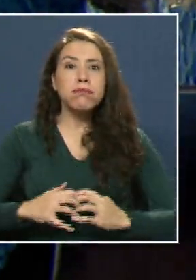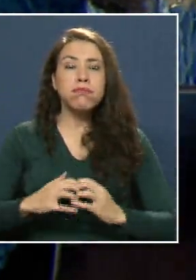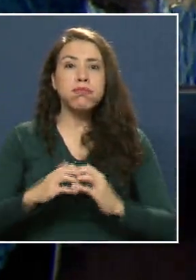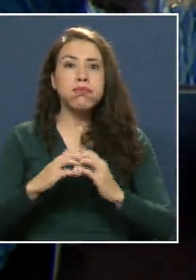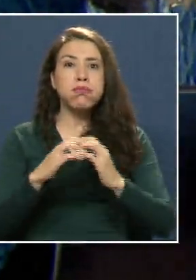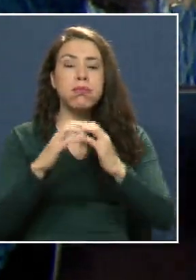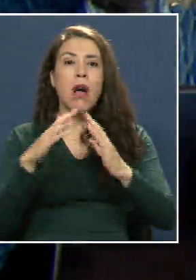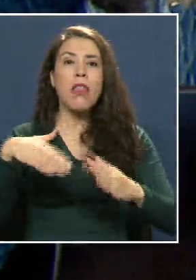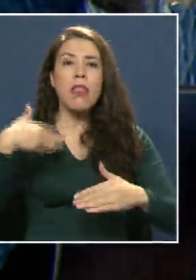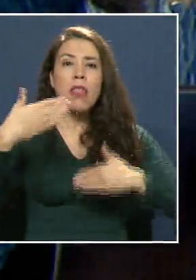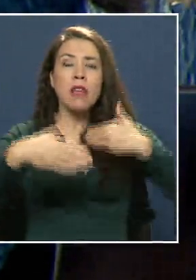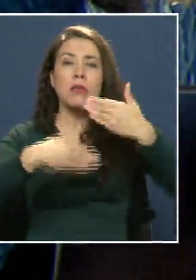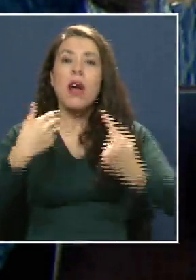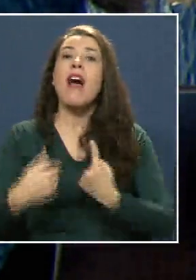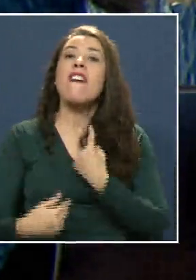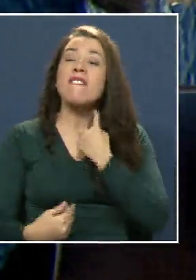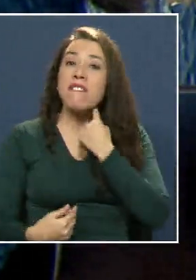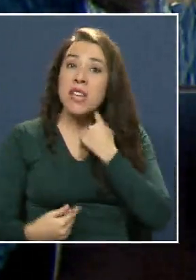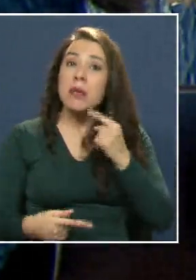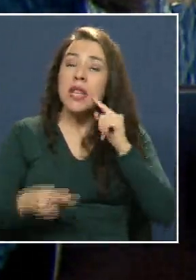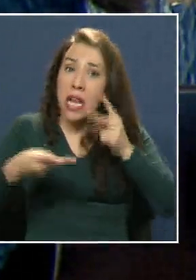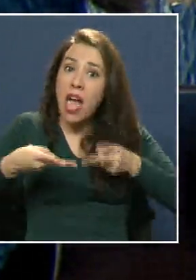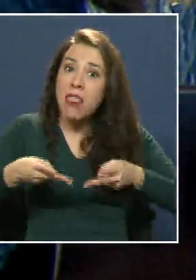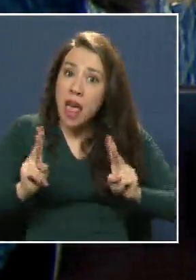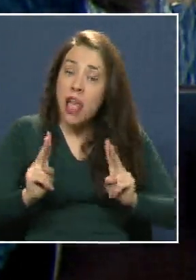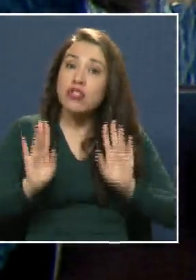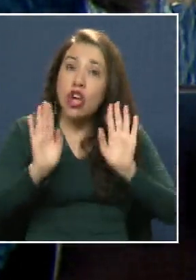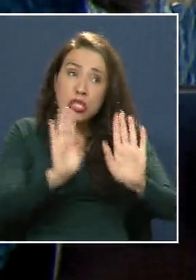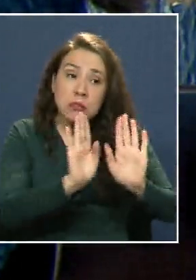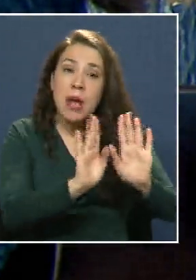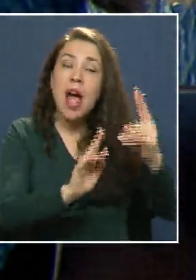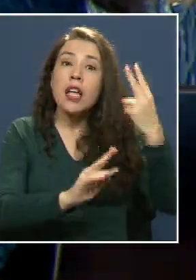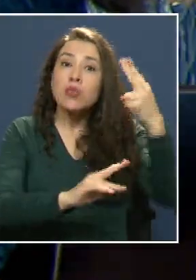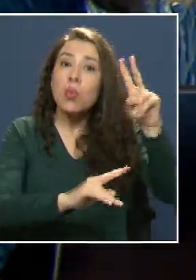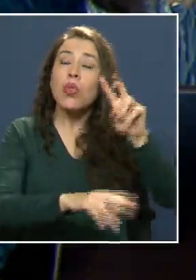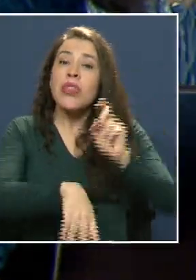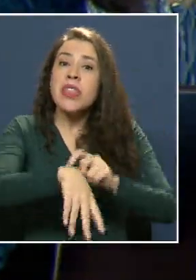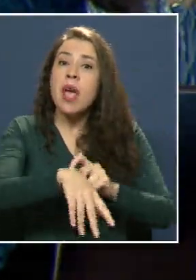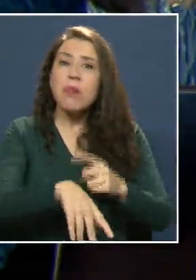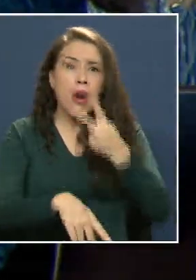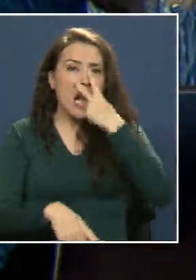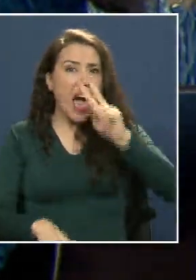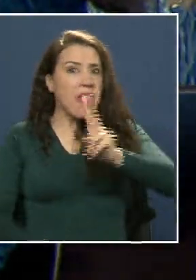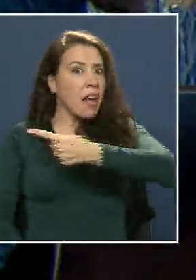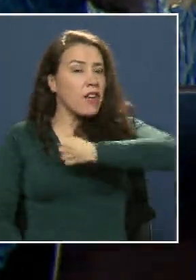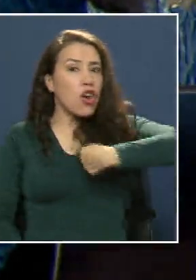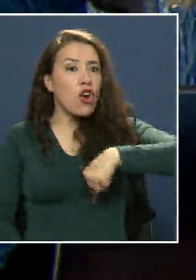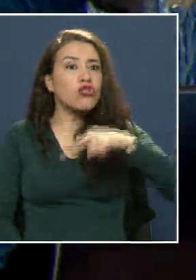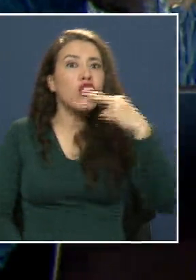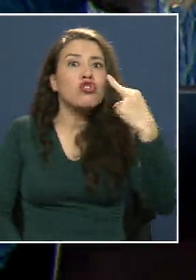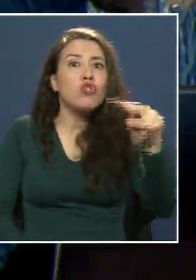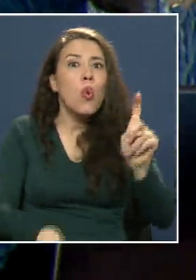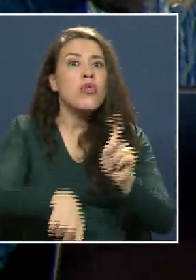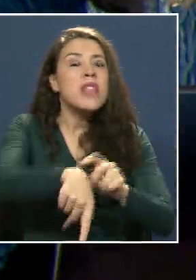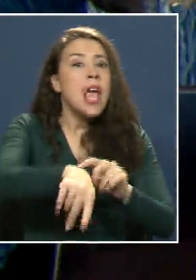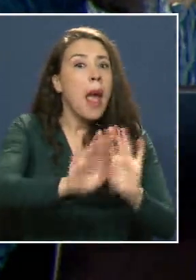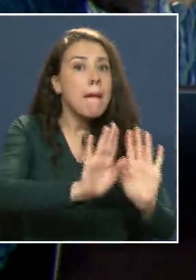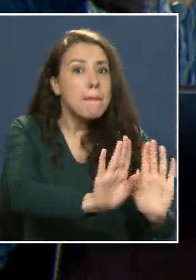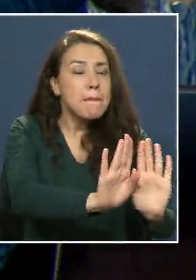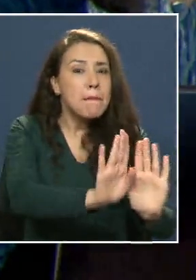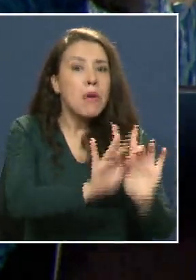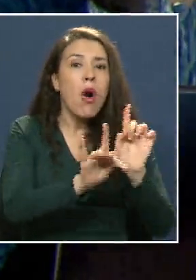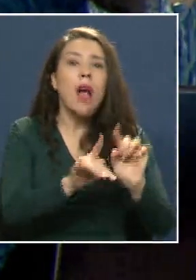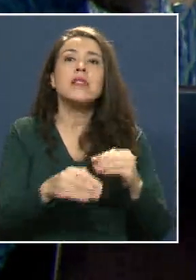tiempo, las víctimas tienen derecho al tiempo, pues su tiempo no depende de nosotros. Y es una